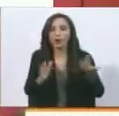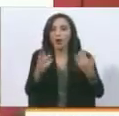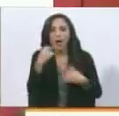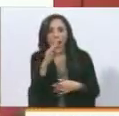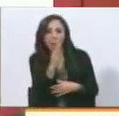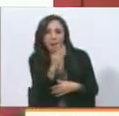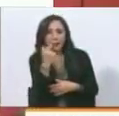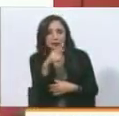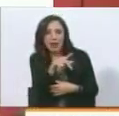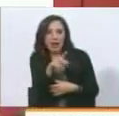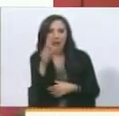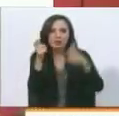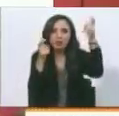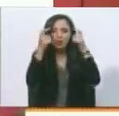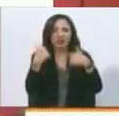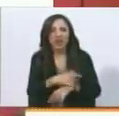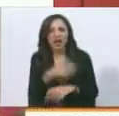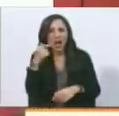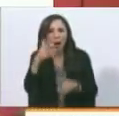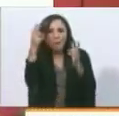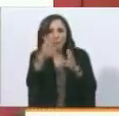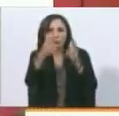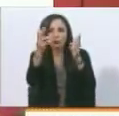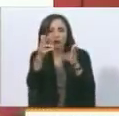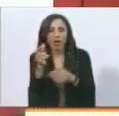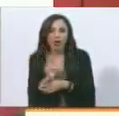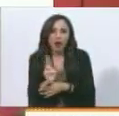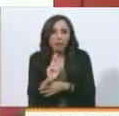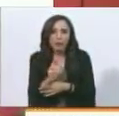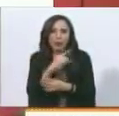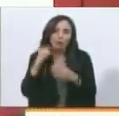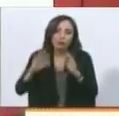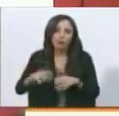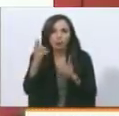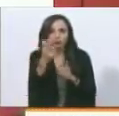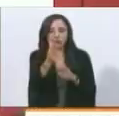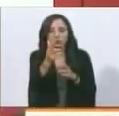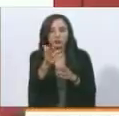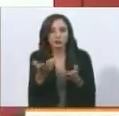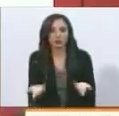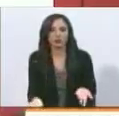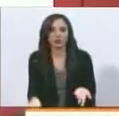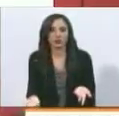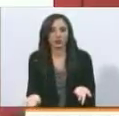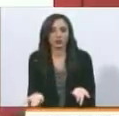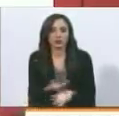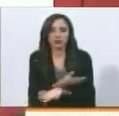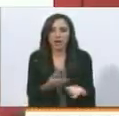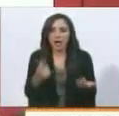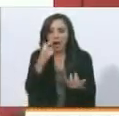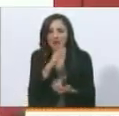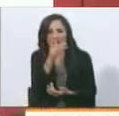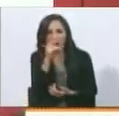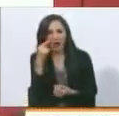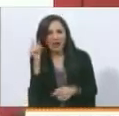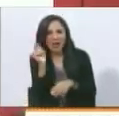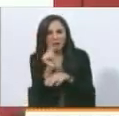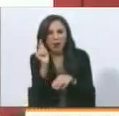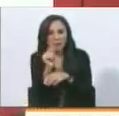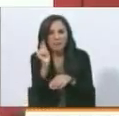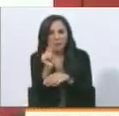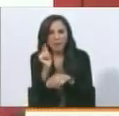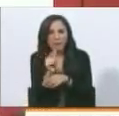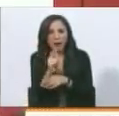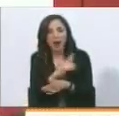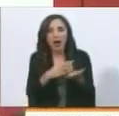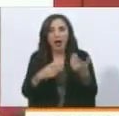agarraron y lo fusilaron. Los mataron, pusieron guayas y se burlaban de las personas que iban en